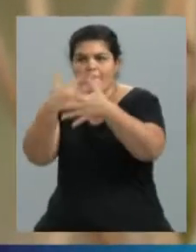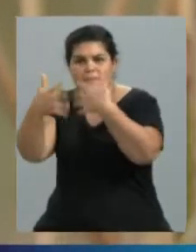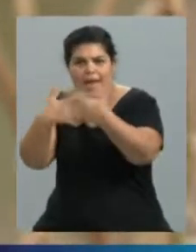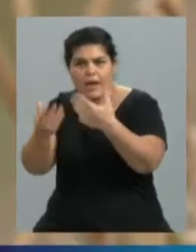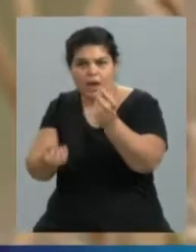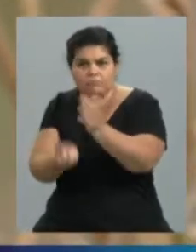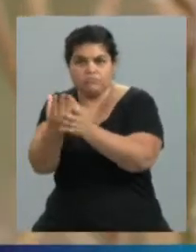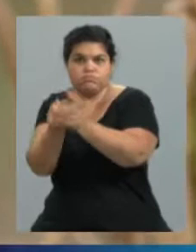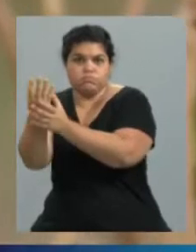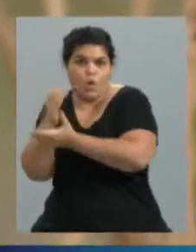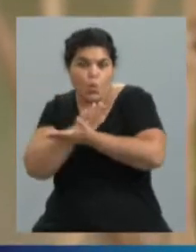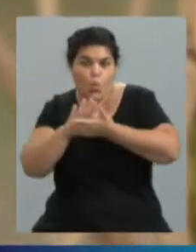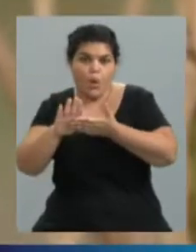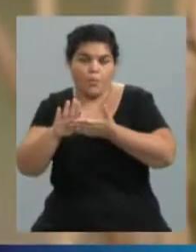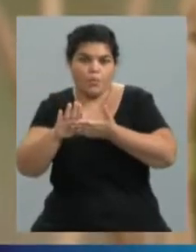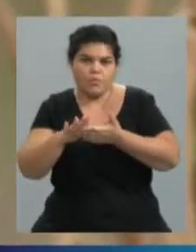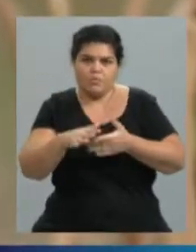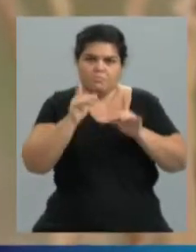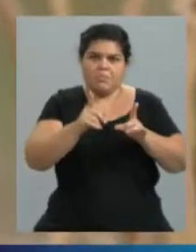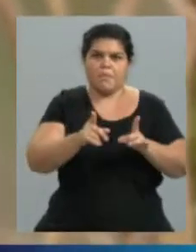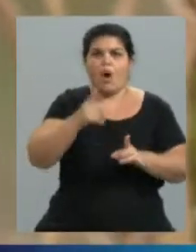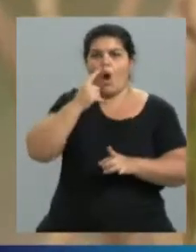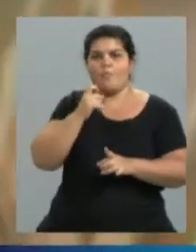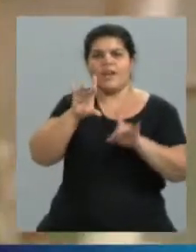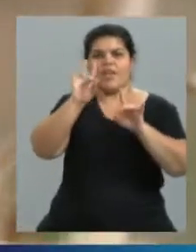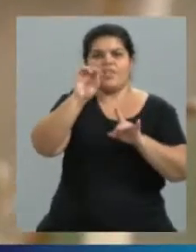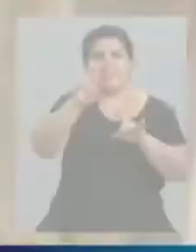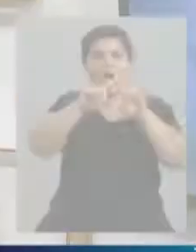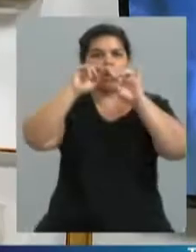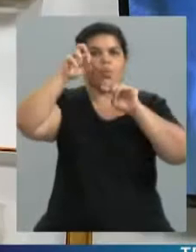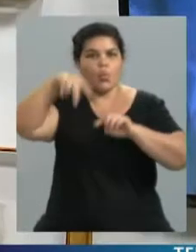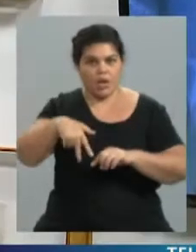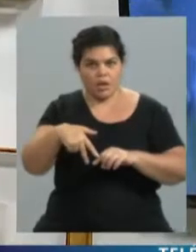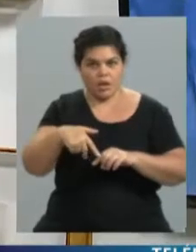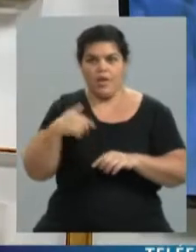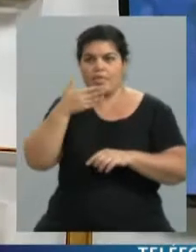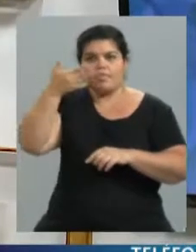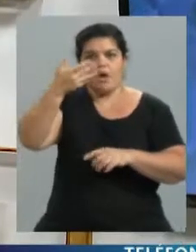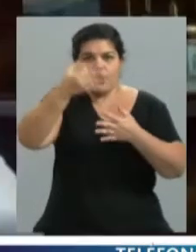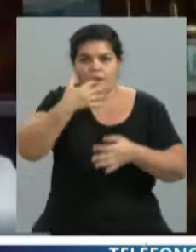Darwin, pero de una manera, podríamos decir, perfecta. Lamentablemente tiene que ver con esto de la destrucción de su entorno, ¿no?